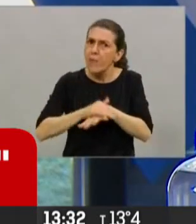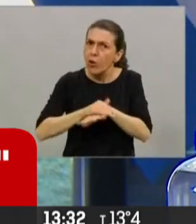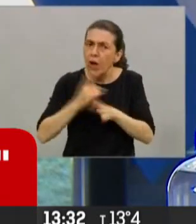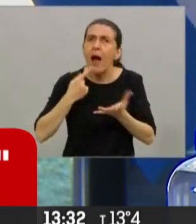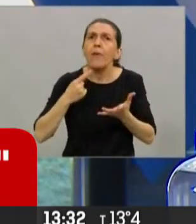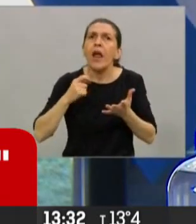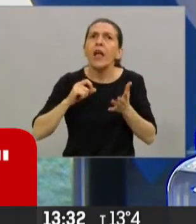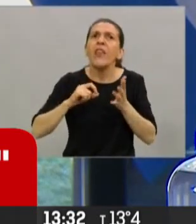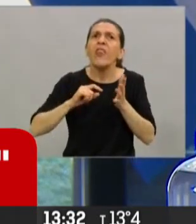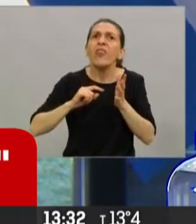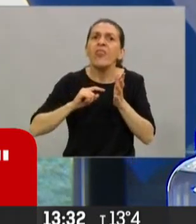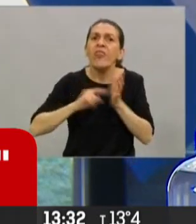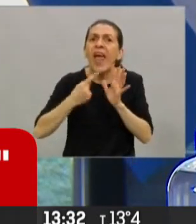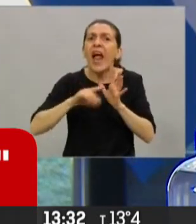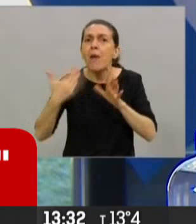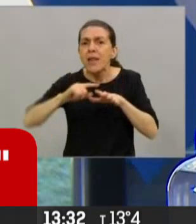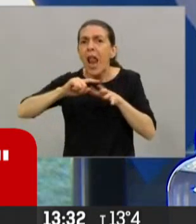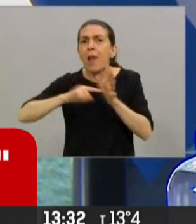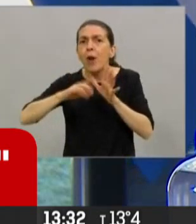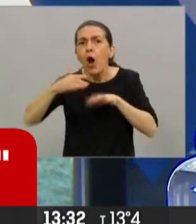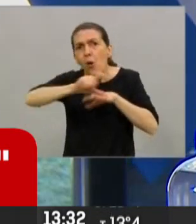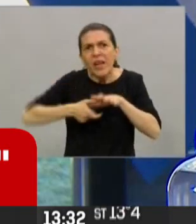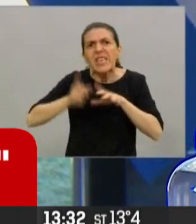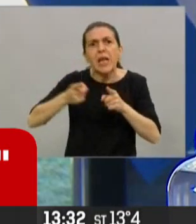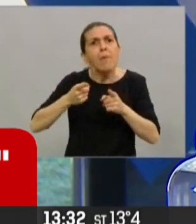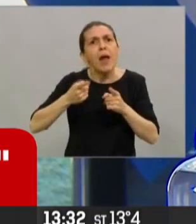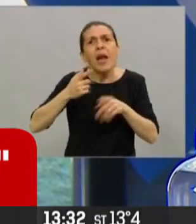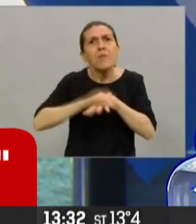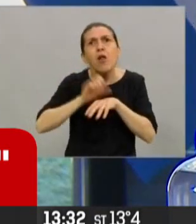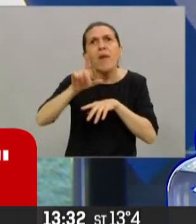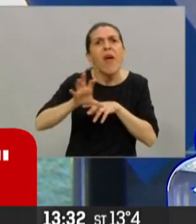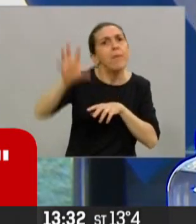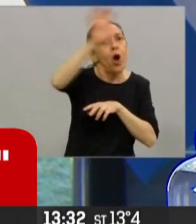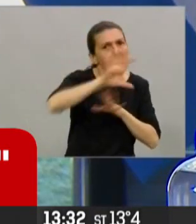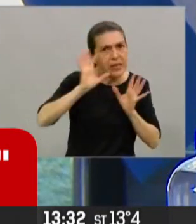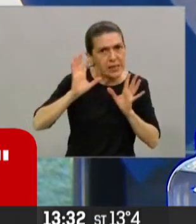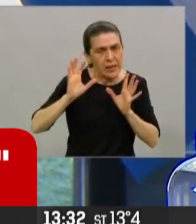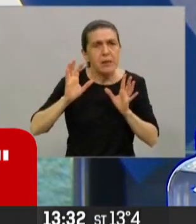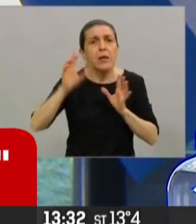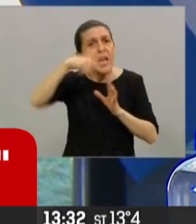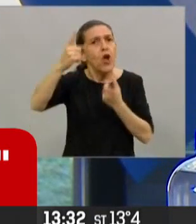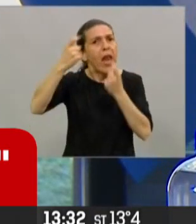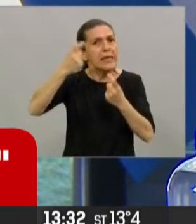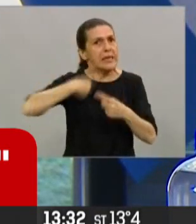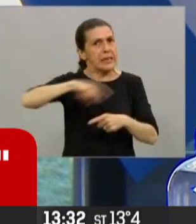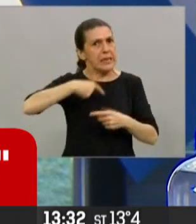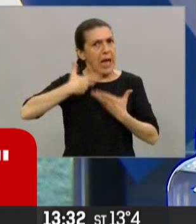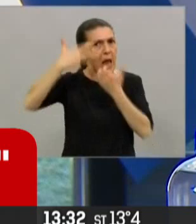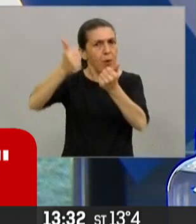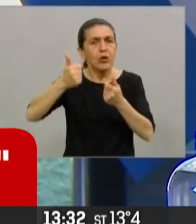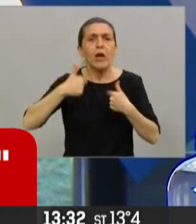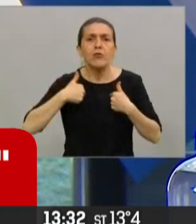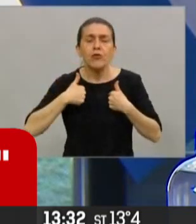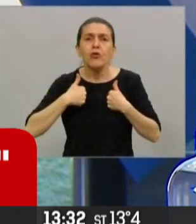AMBA, sino en los lugares donde la Argentina está necesitando de nosotros. Hemos vivido, y lo quiero resaltar, un